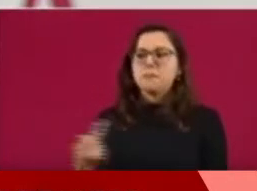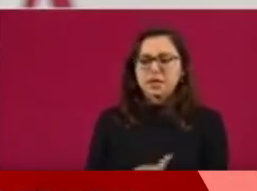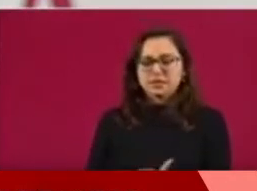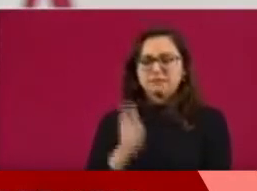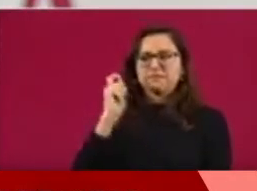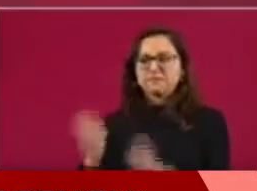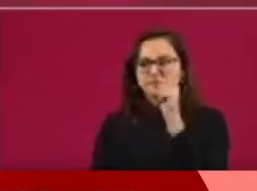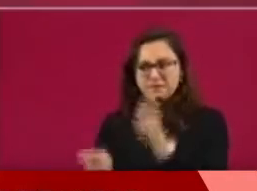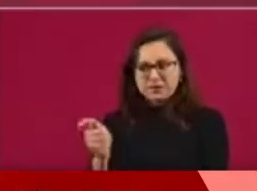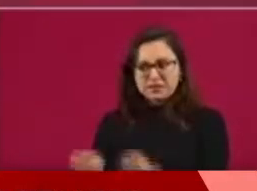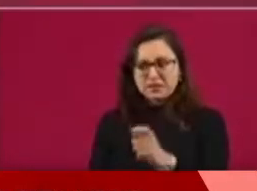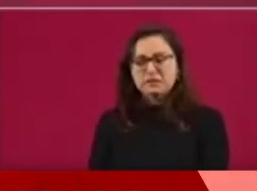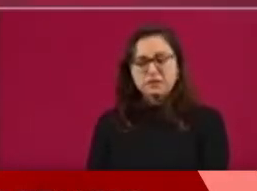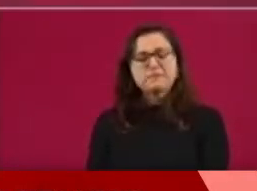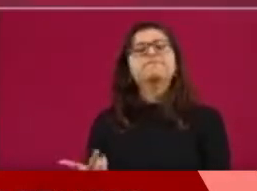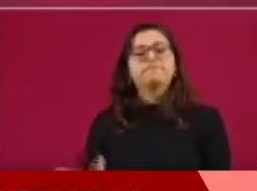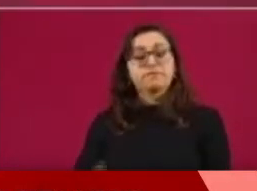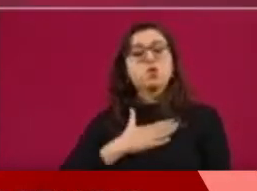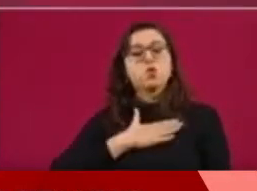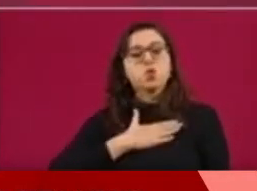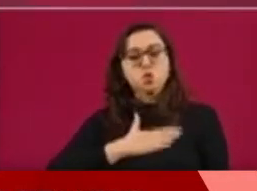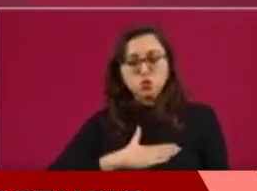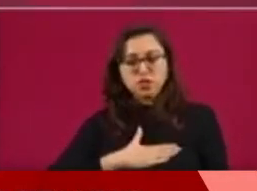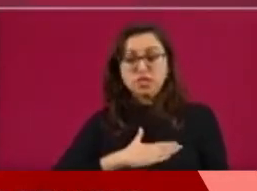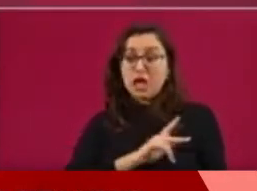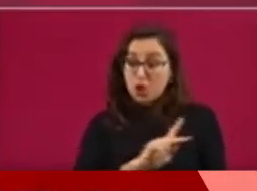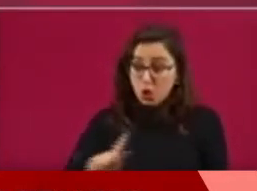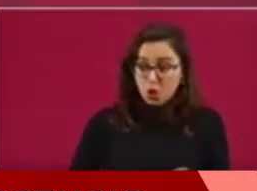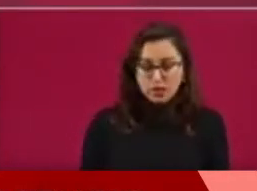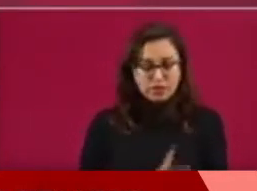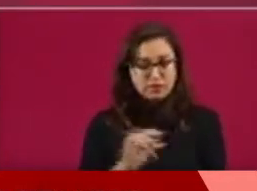y garantizar justicia, no repetición y la reparación integral del daño.